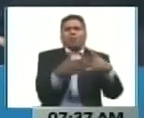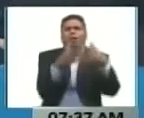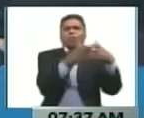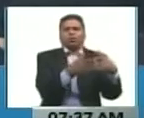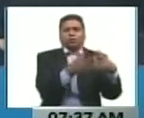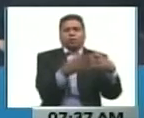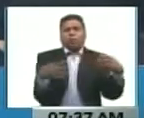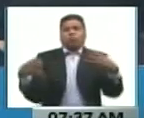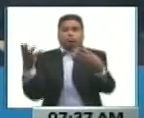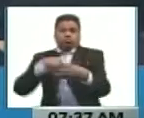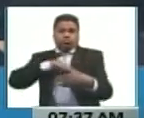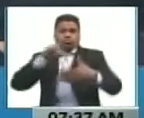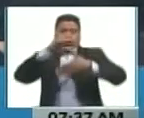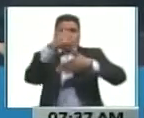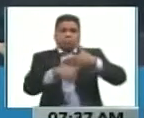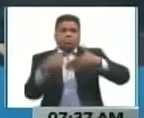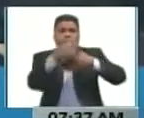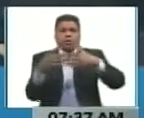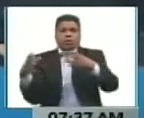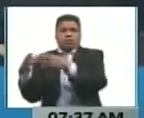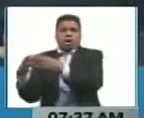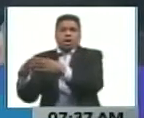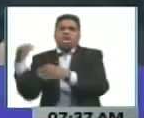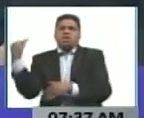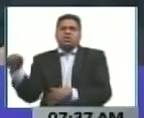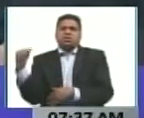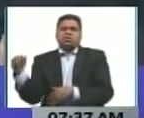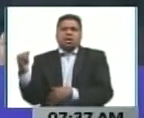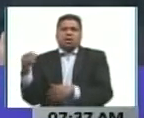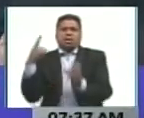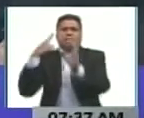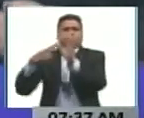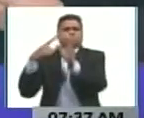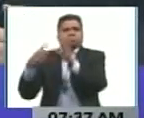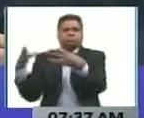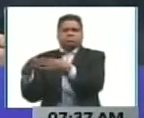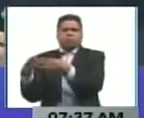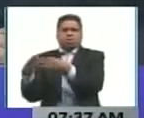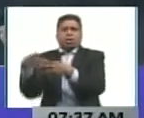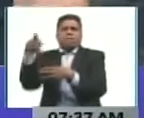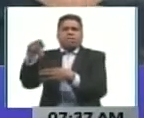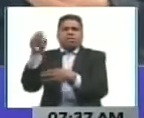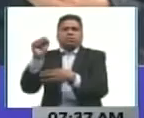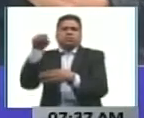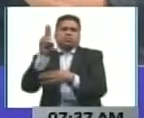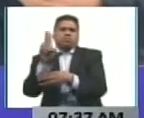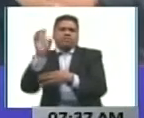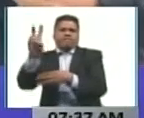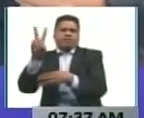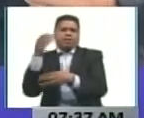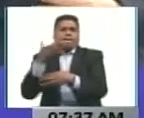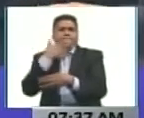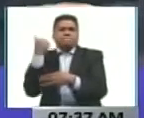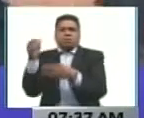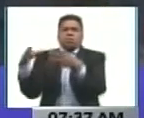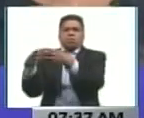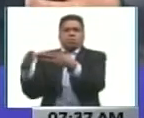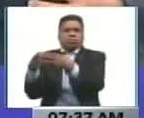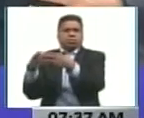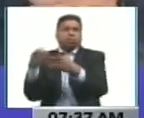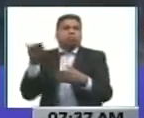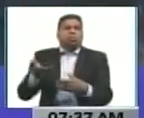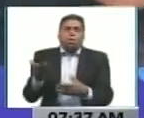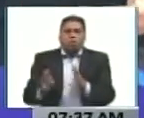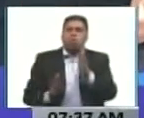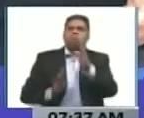su pasado histórico, como la Revolución Bolivariana, y en segundo lugar, el socialismo como devenir, como palabra a